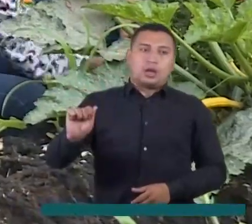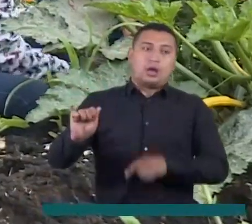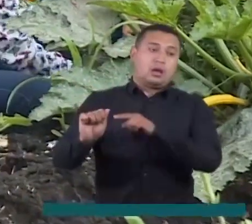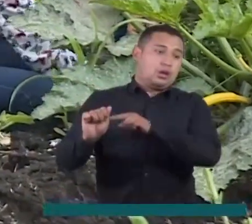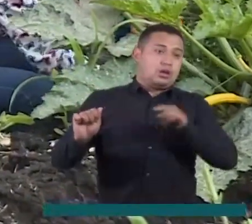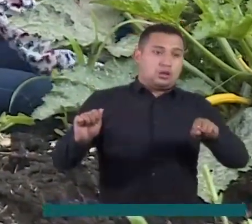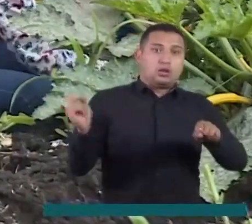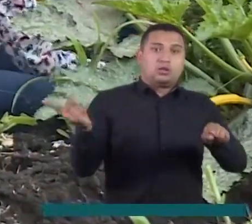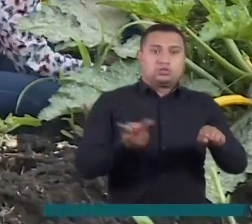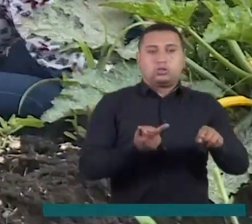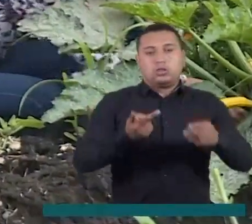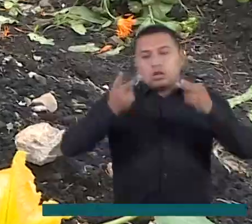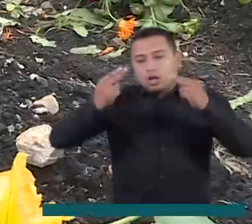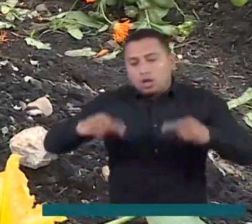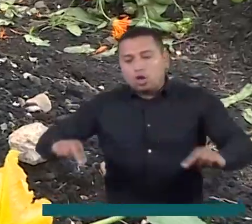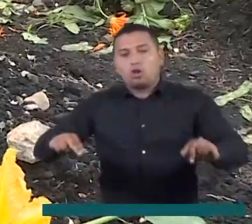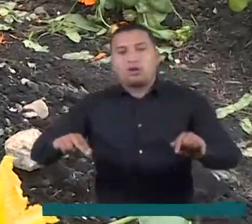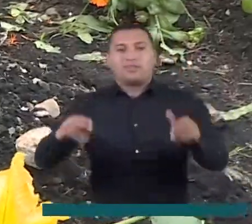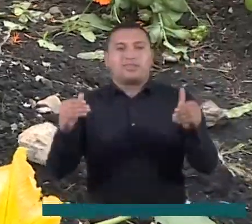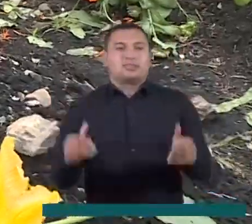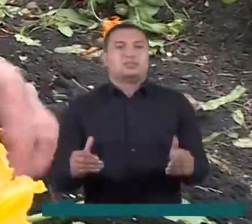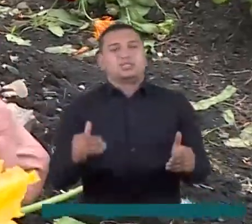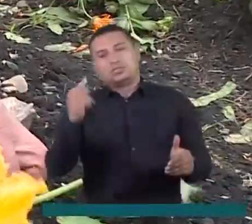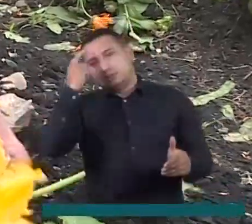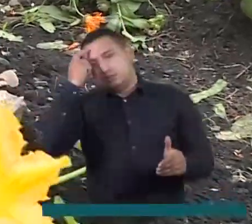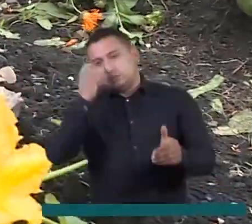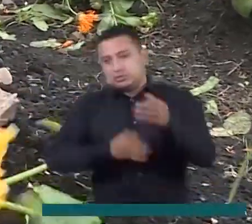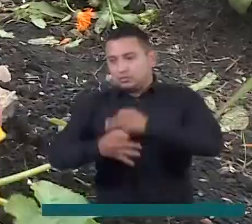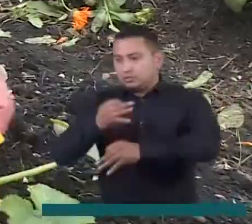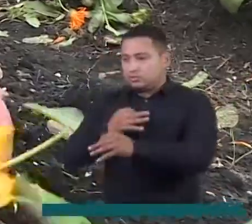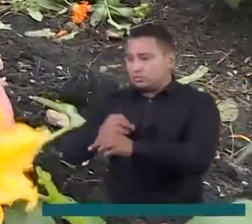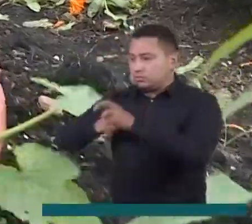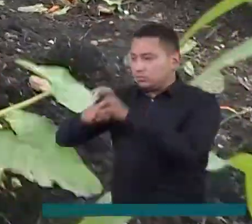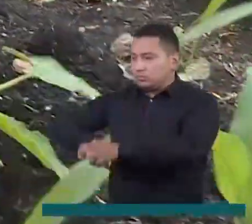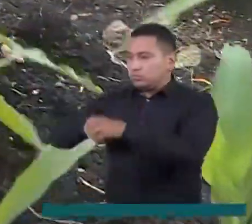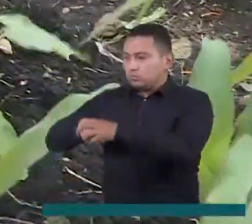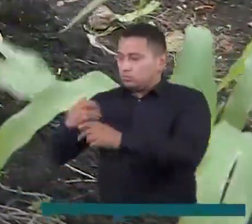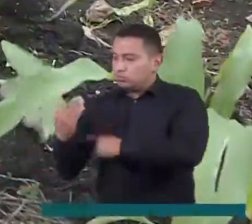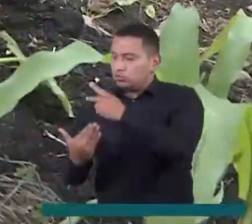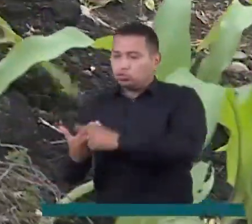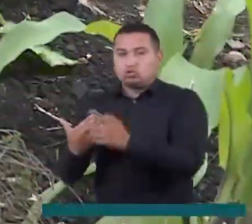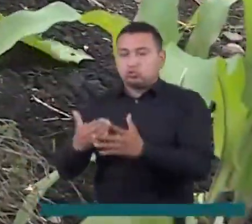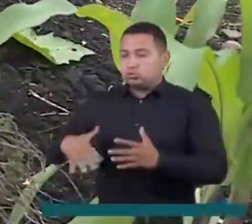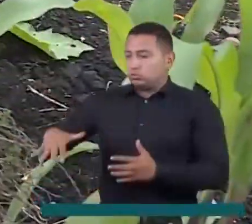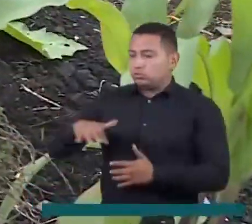la manera ideal de emprender creando una huerta en el Rosal, Cundinamarca.